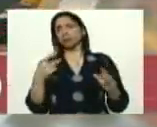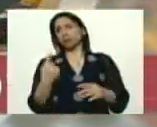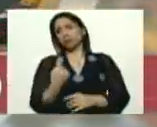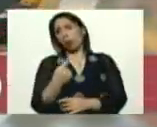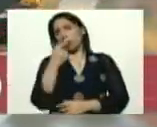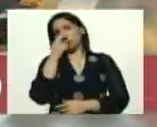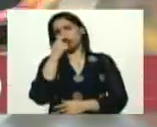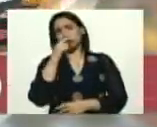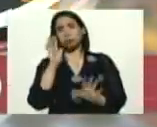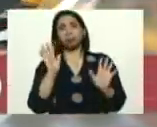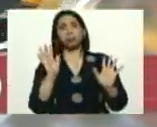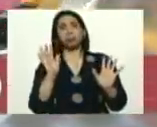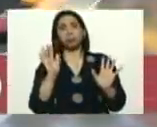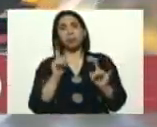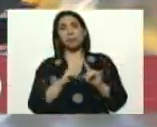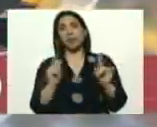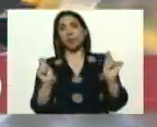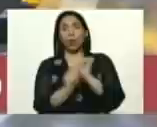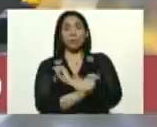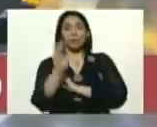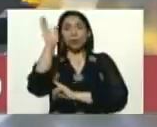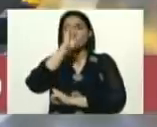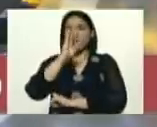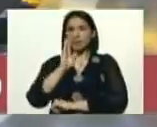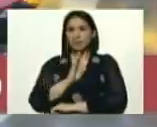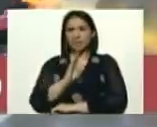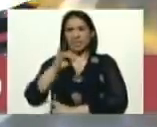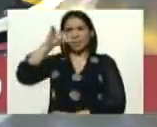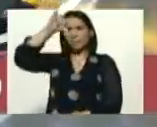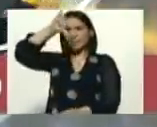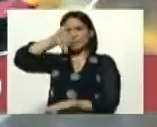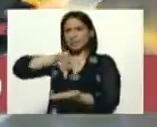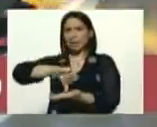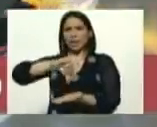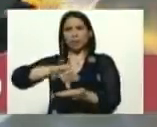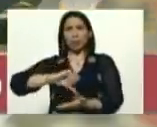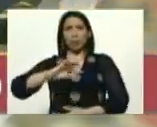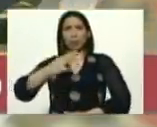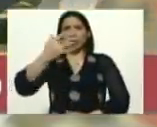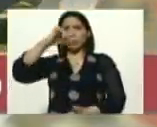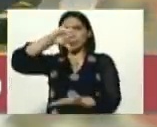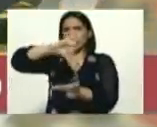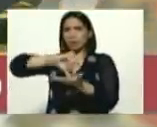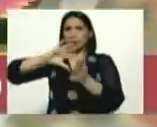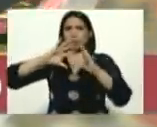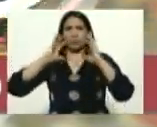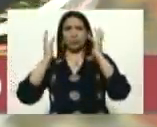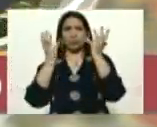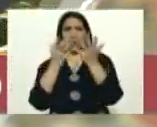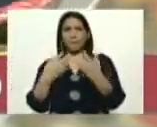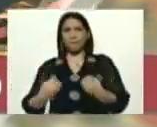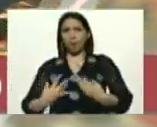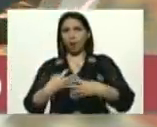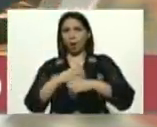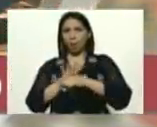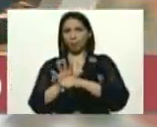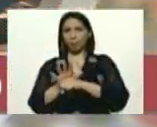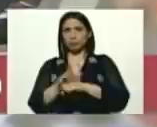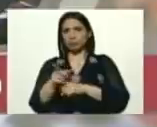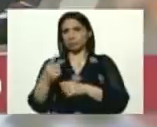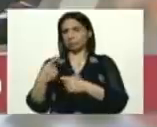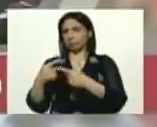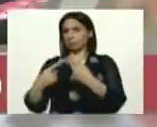resfriadiño, y bueno, convirtió a Brasil en el epicentro, en el cuarto epicentro de la pandemia mundial. Una